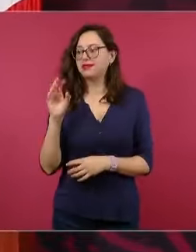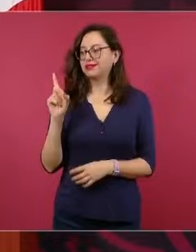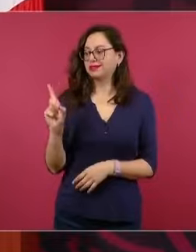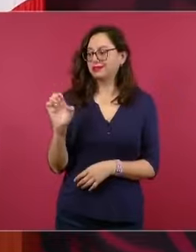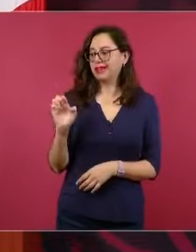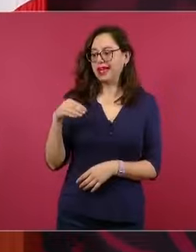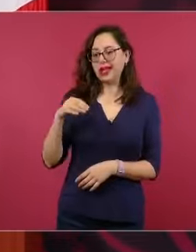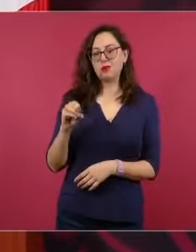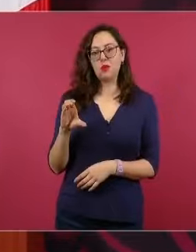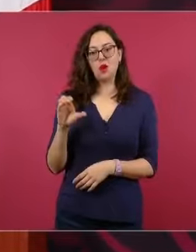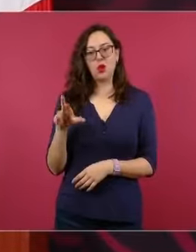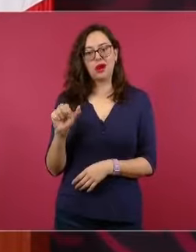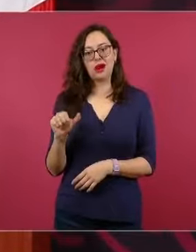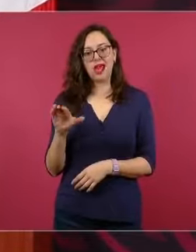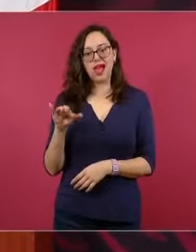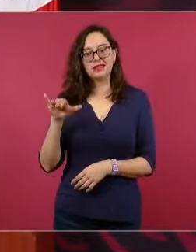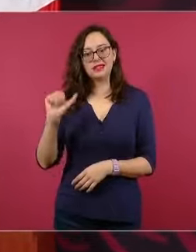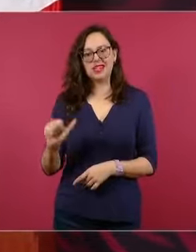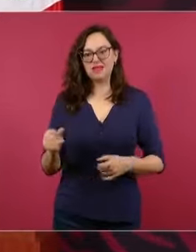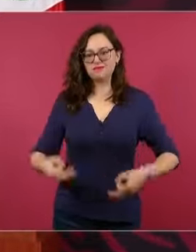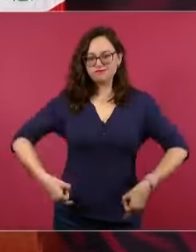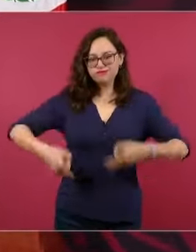auténtica el